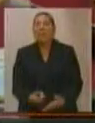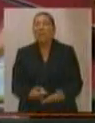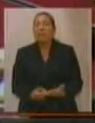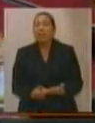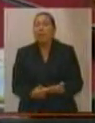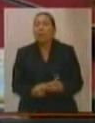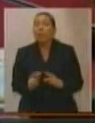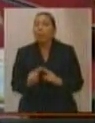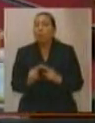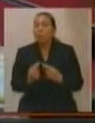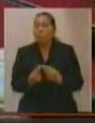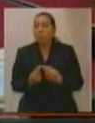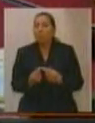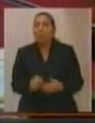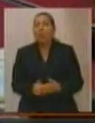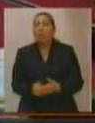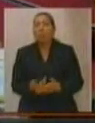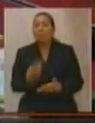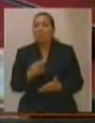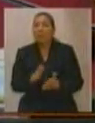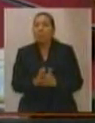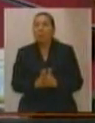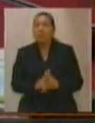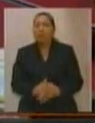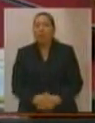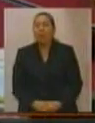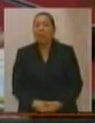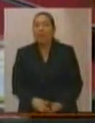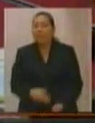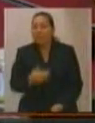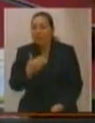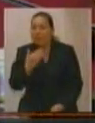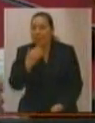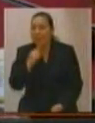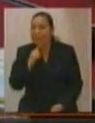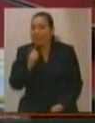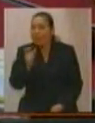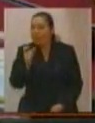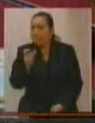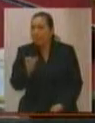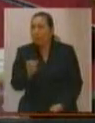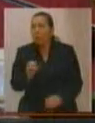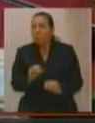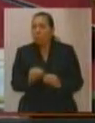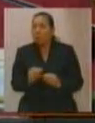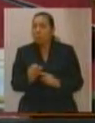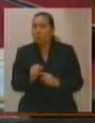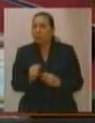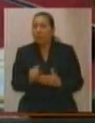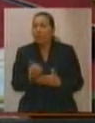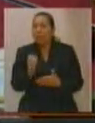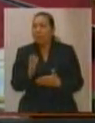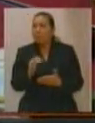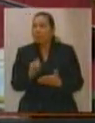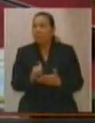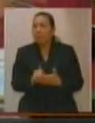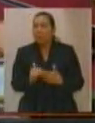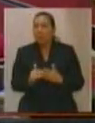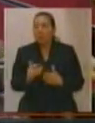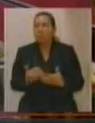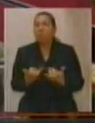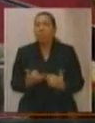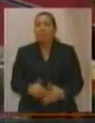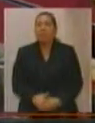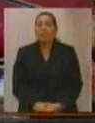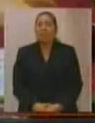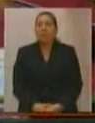sector de la población, de la ciudadanía pretende beneficiar, ¿no? ¿Quiénes son los ciudadanos, los sectores de la sociedad que han demandado una norma de